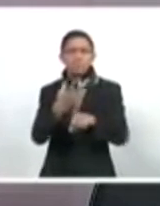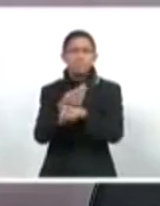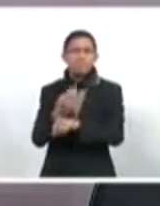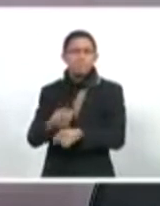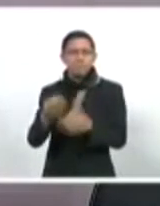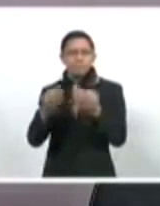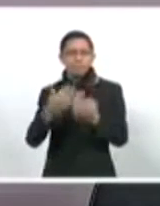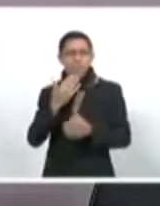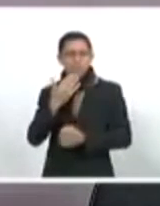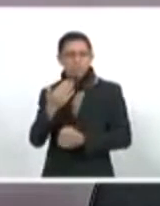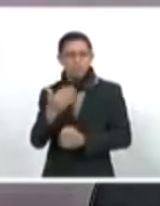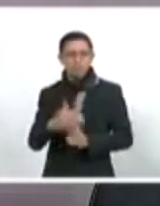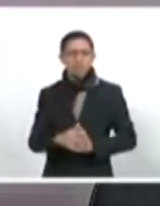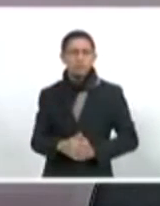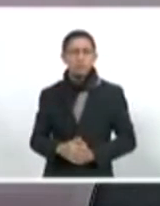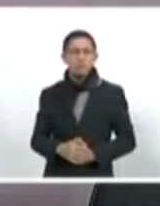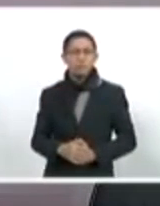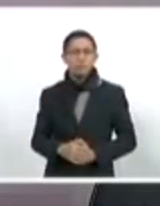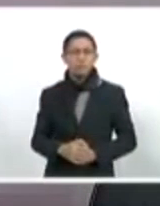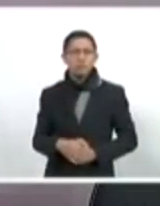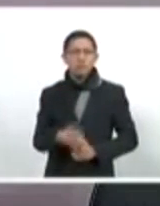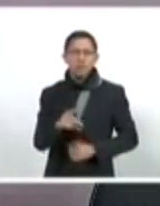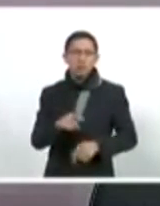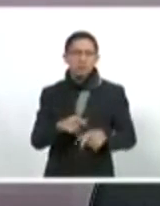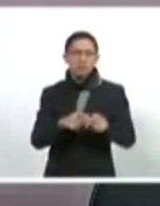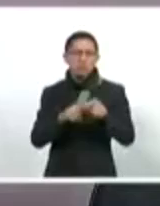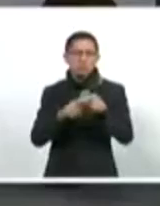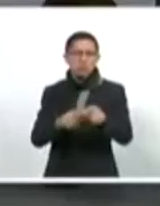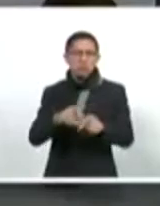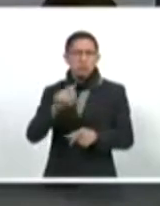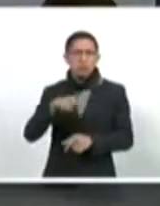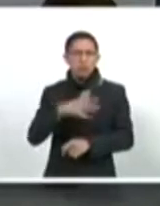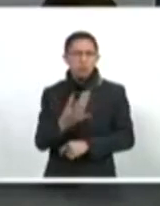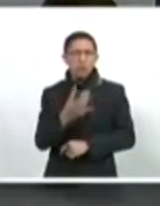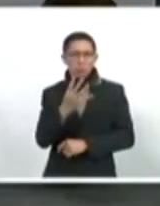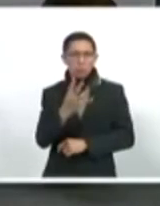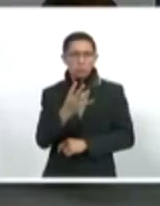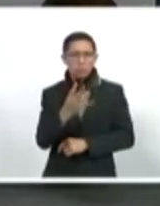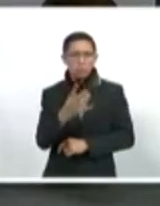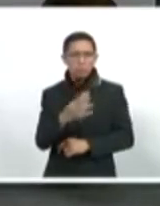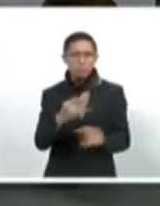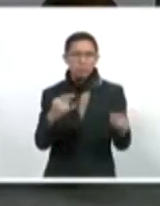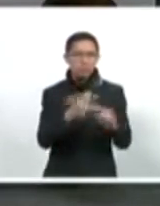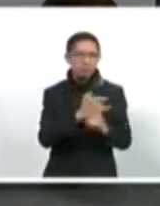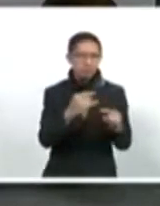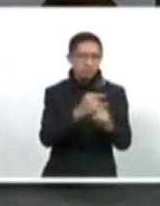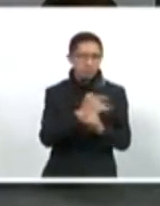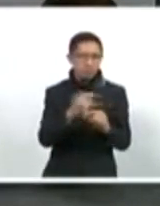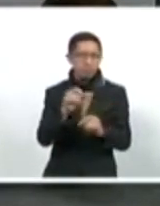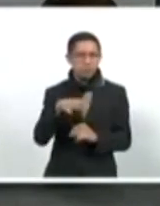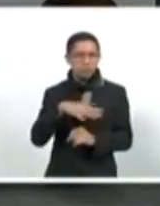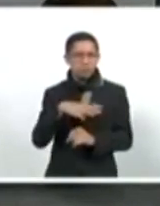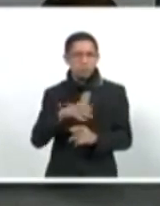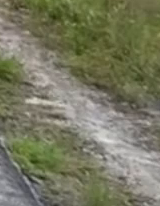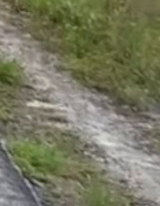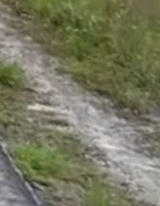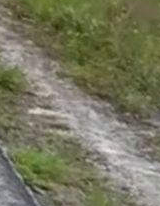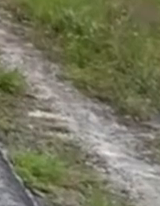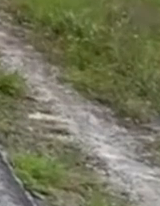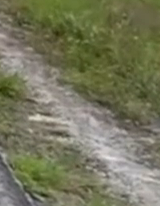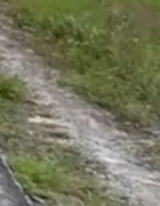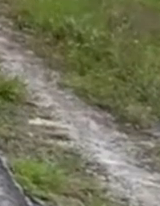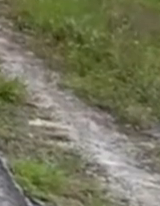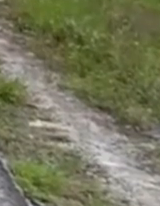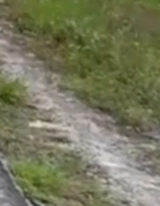de la carretera, pero se mantendrán los cuatro carriles, pero con una desviación en las zonas. Asimismo,